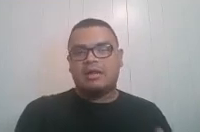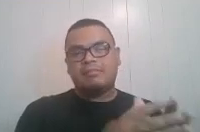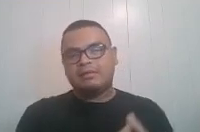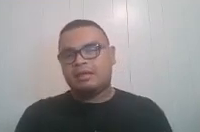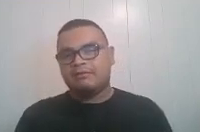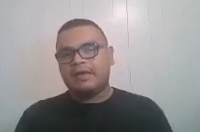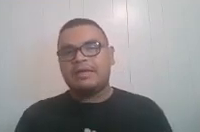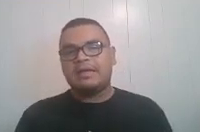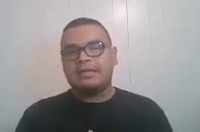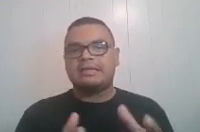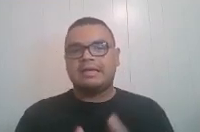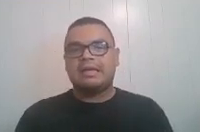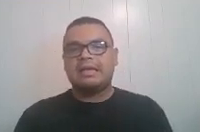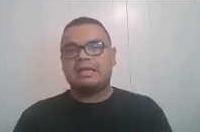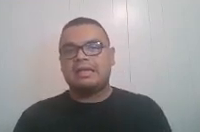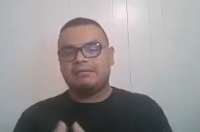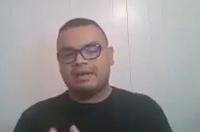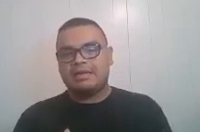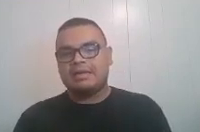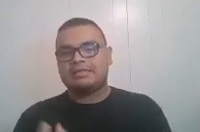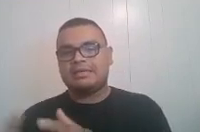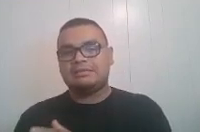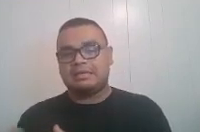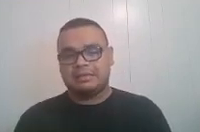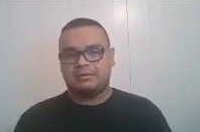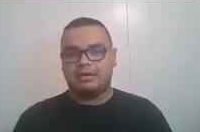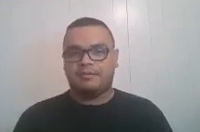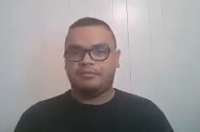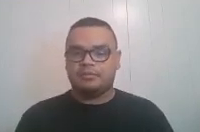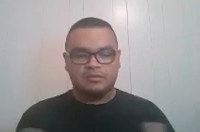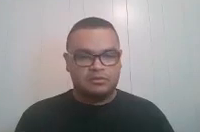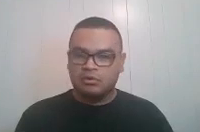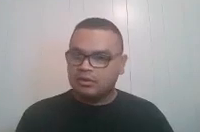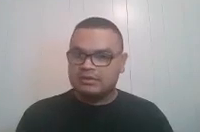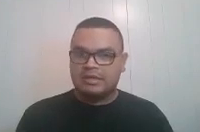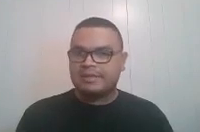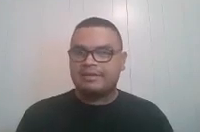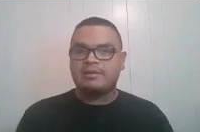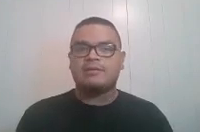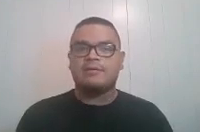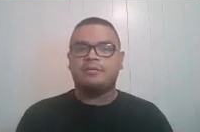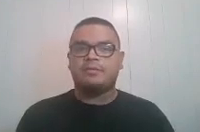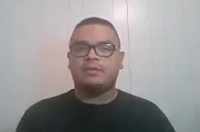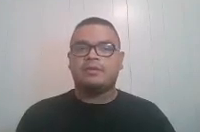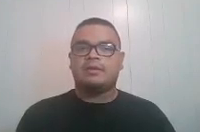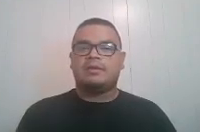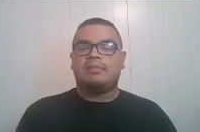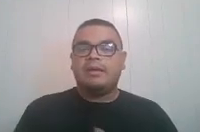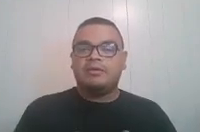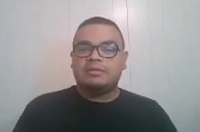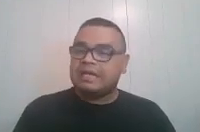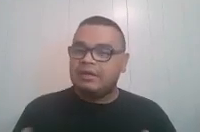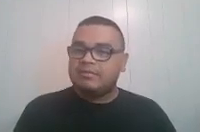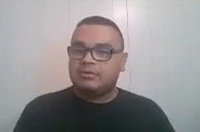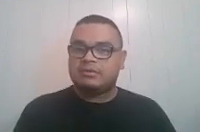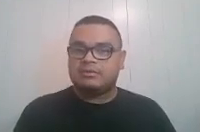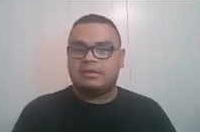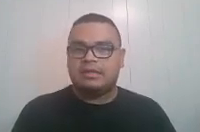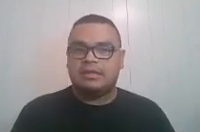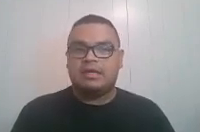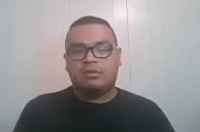mediadora. La parte que falla es que dice que María es intercesora. No lo dice la palabra de Dios. Pero ya